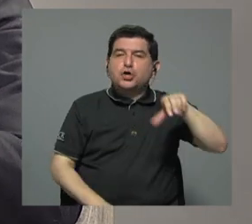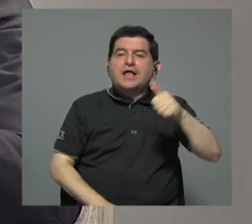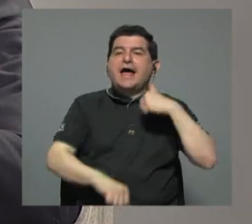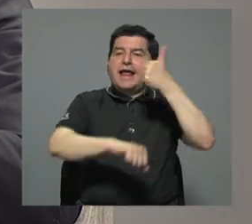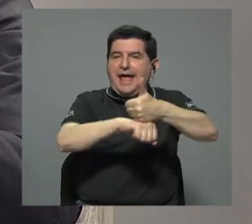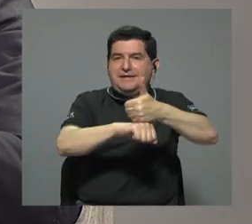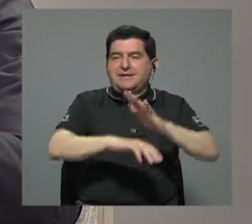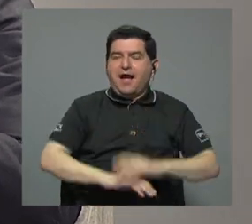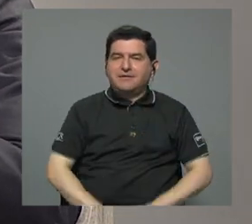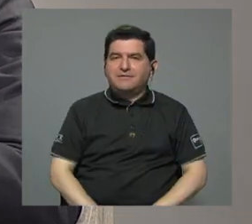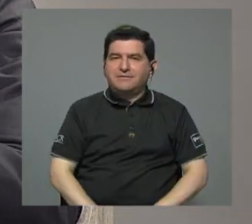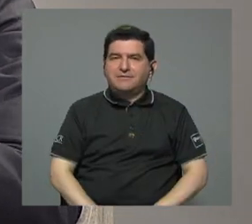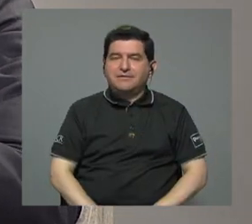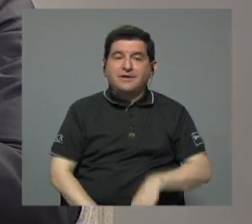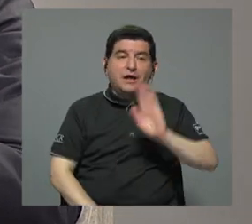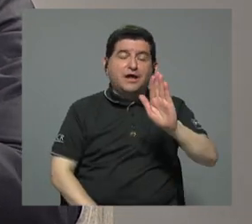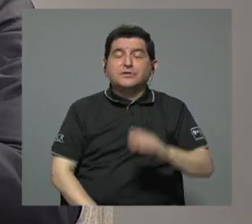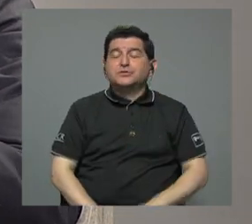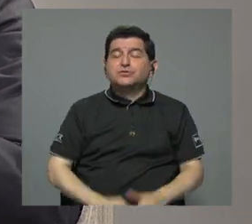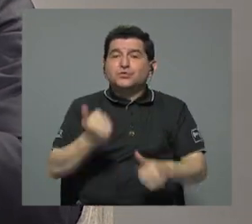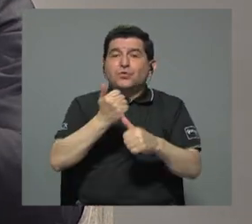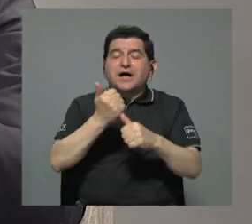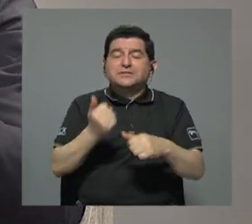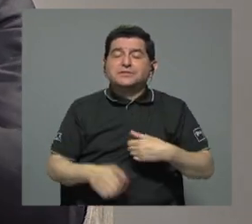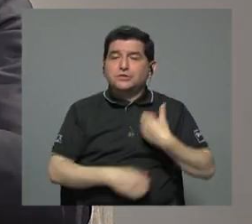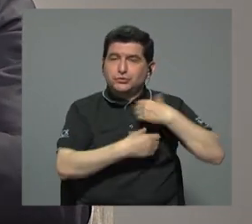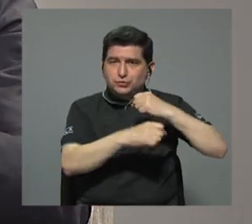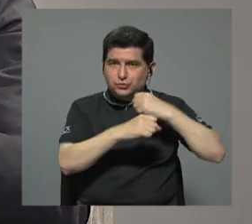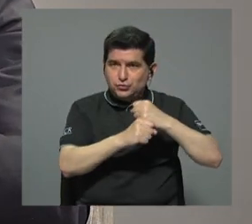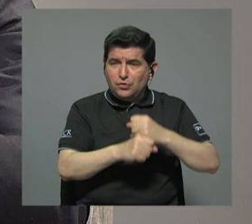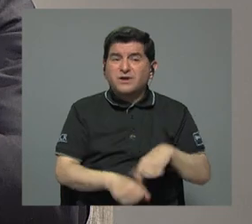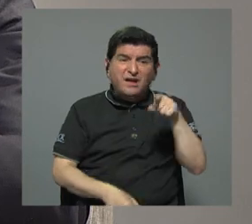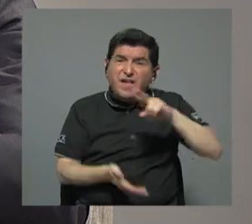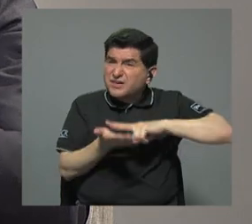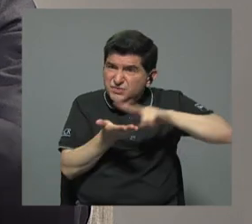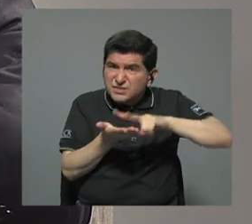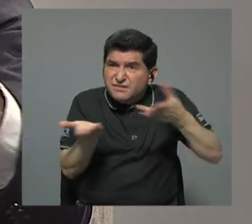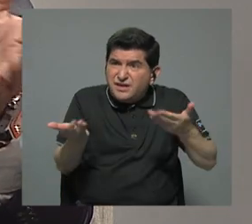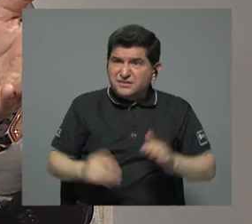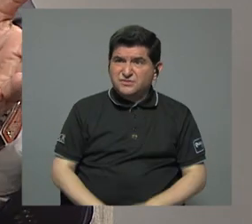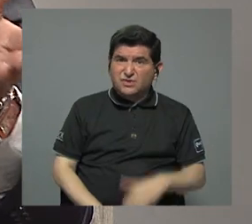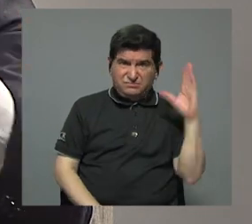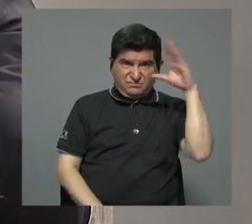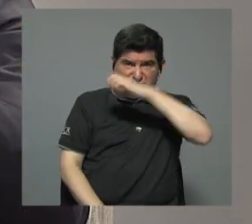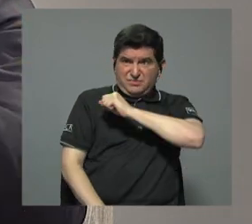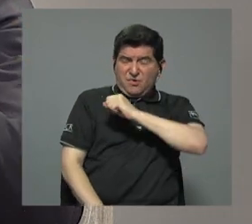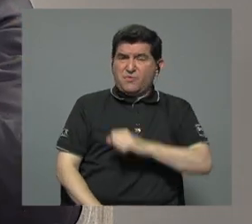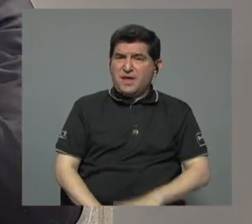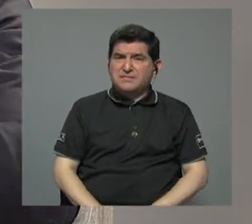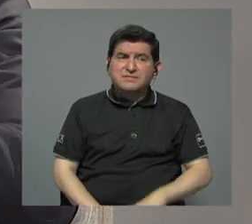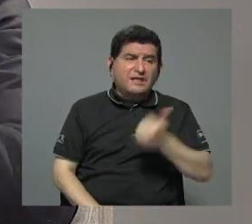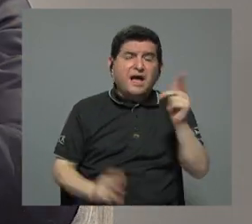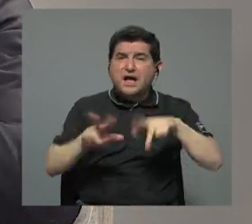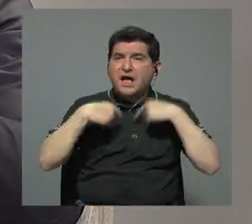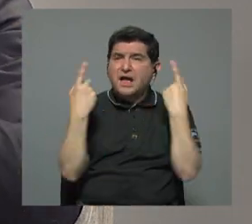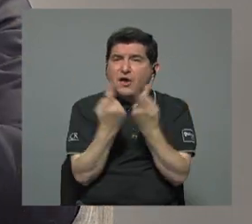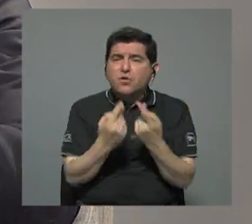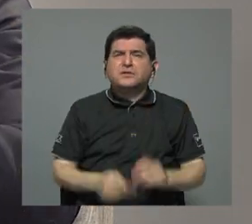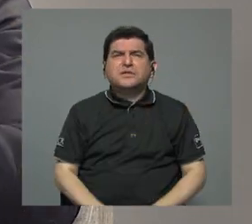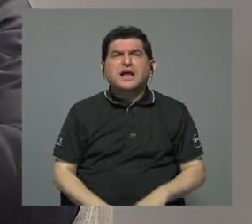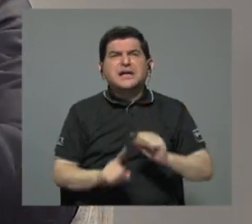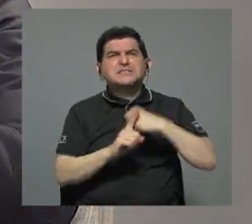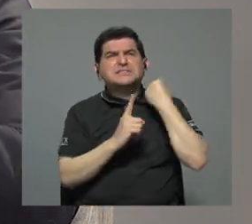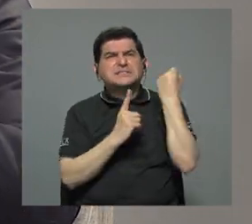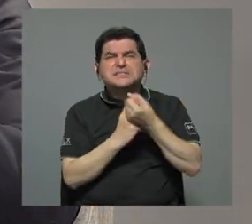verdad que subalterno suyo asesora en la municipalidad eso liberación nacional y si usted se da cuenta en otros partidos pasa algo